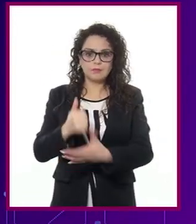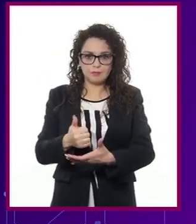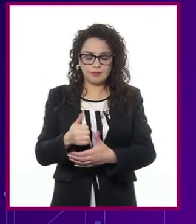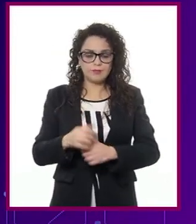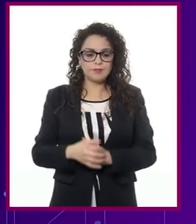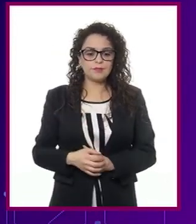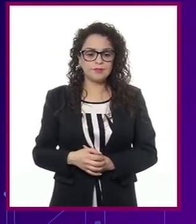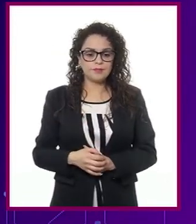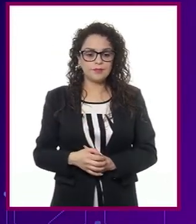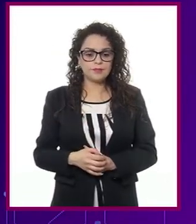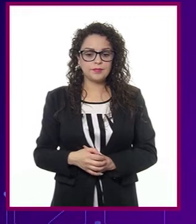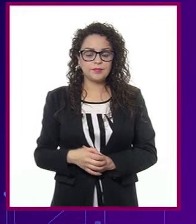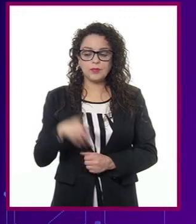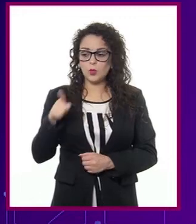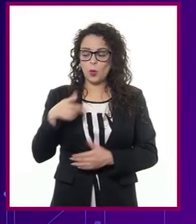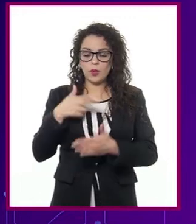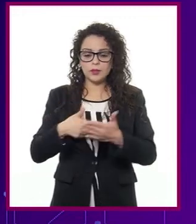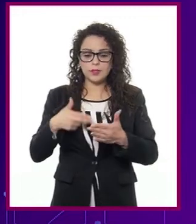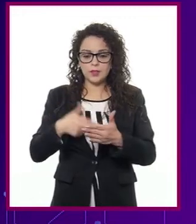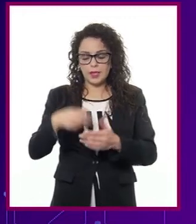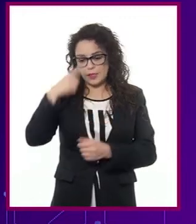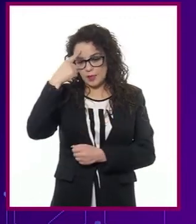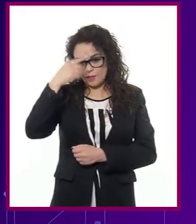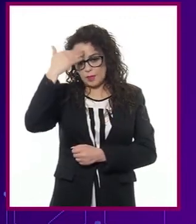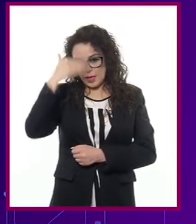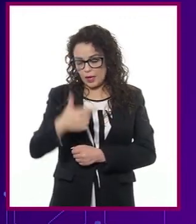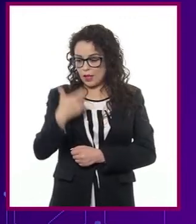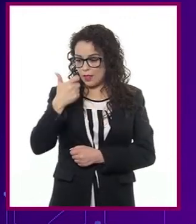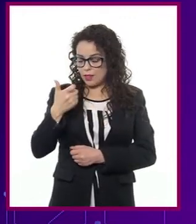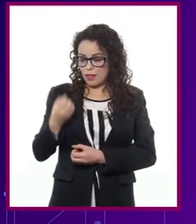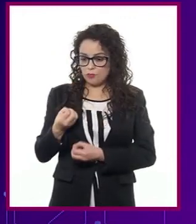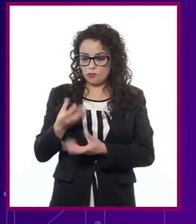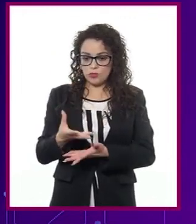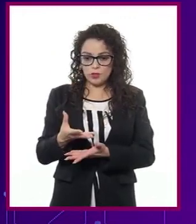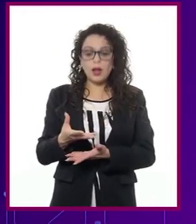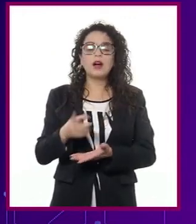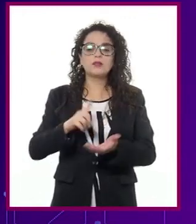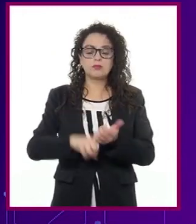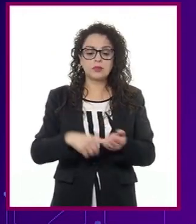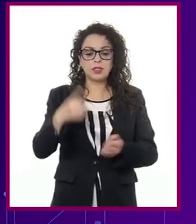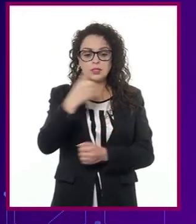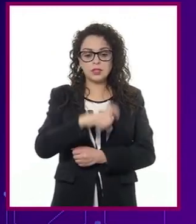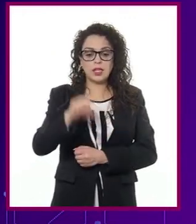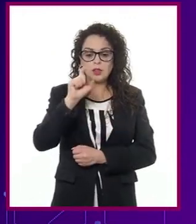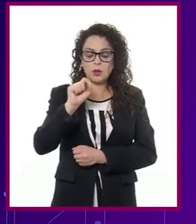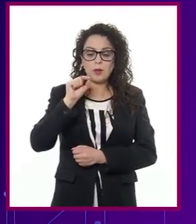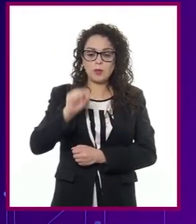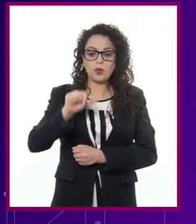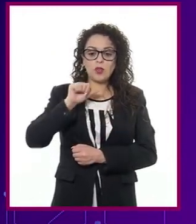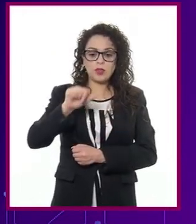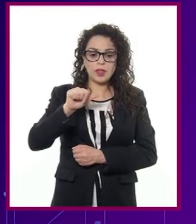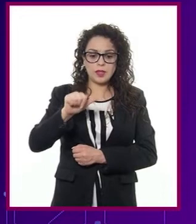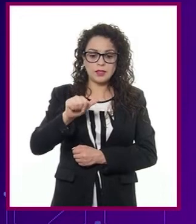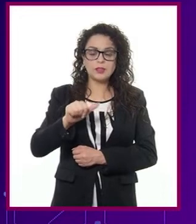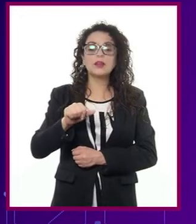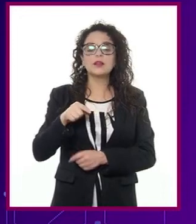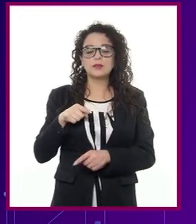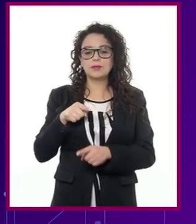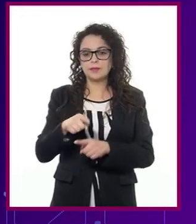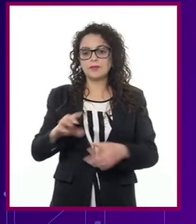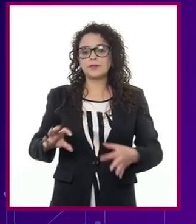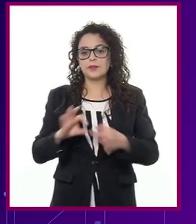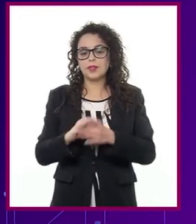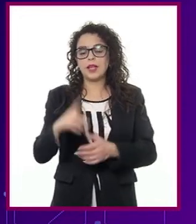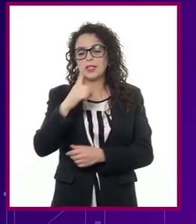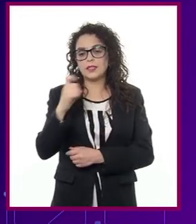el taller, para calcular la cantidad que aportará, tomamos a 120.16 como el 100%